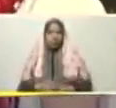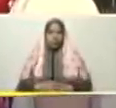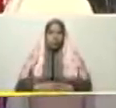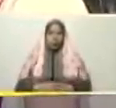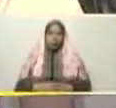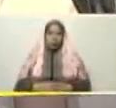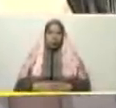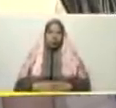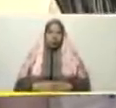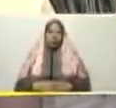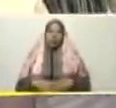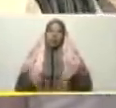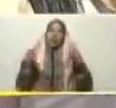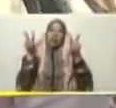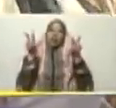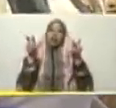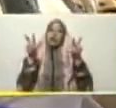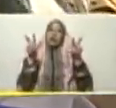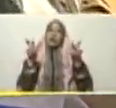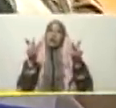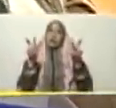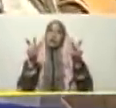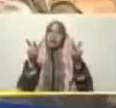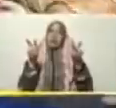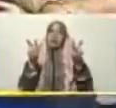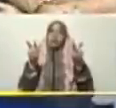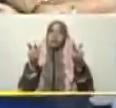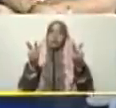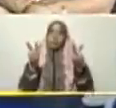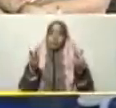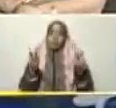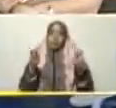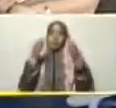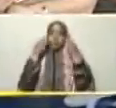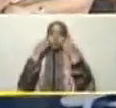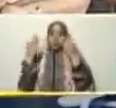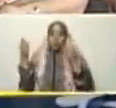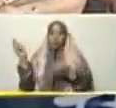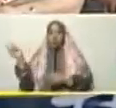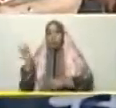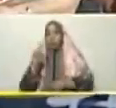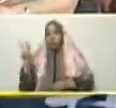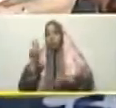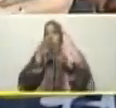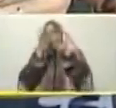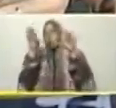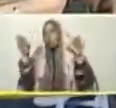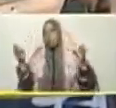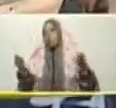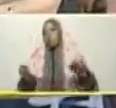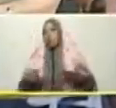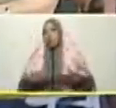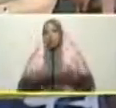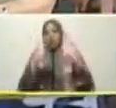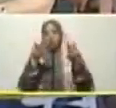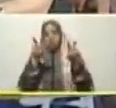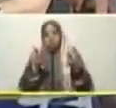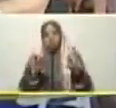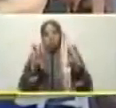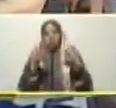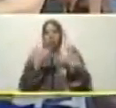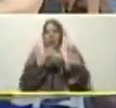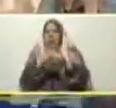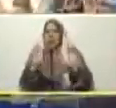se ha abierto una nueva época para venezuela y el mundo hay una nueva época muy